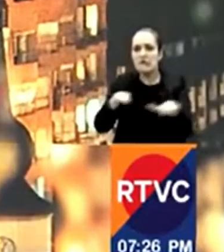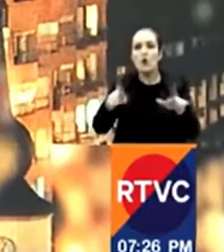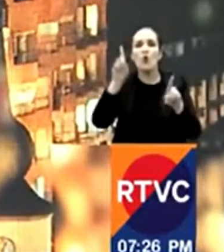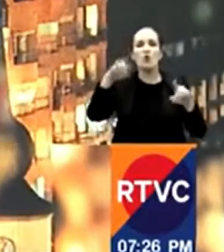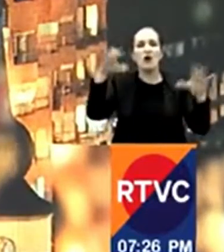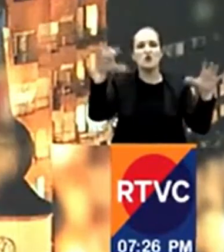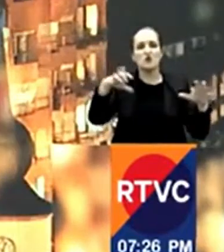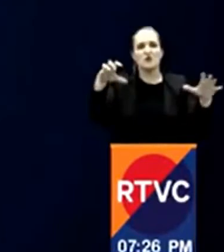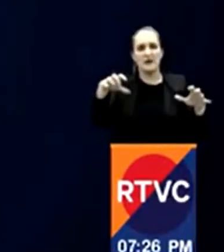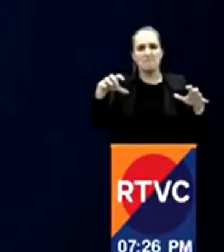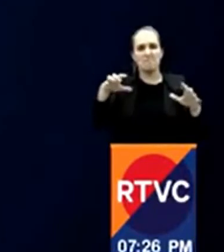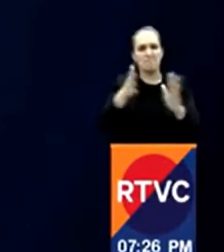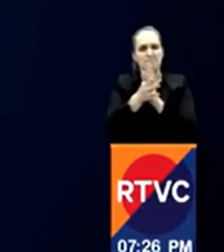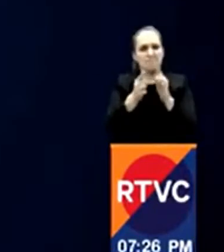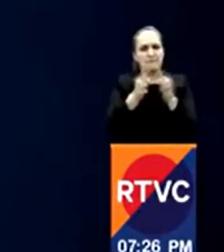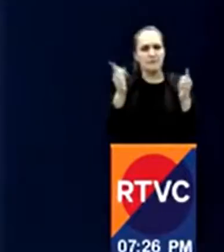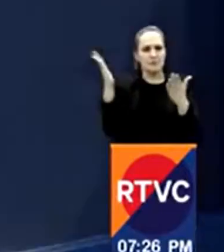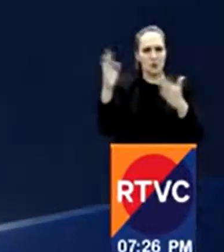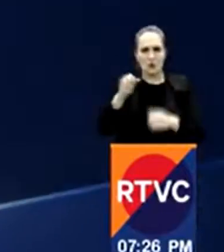Radio Nacional.